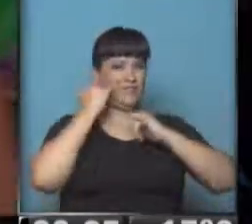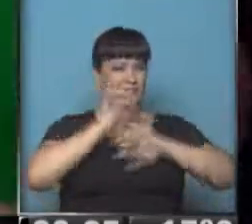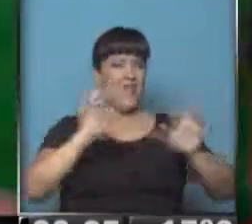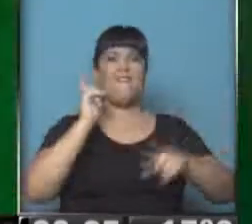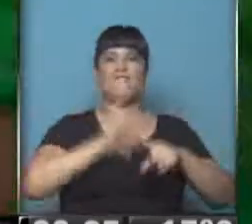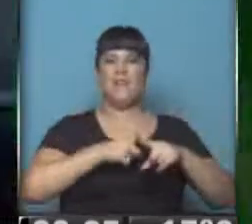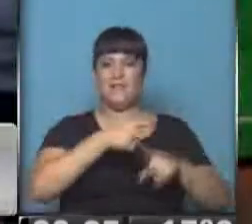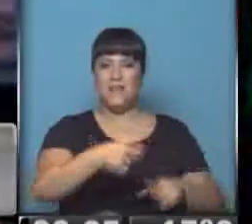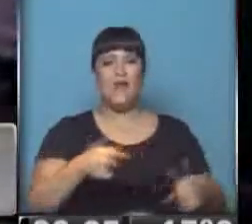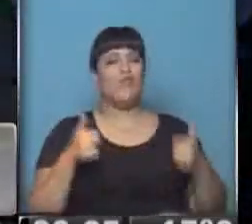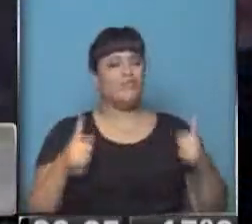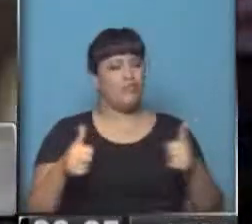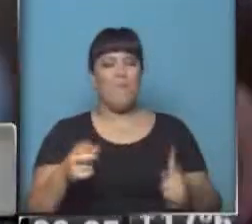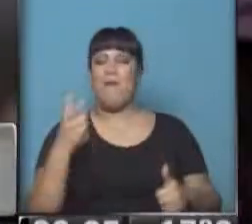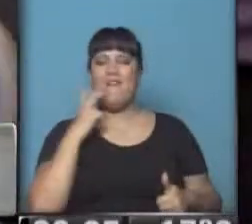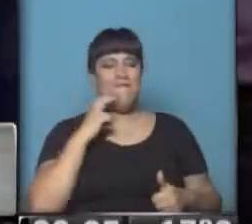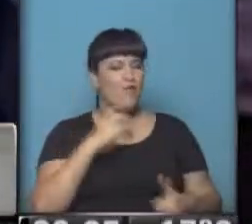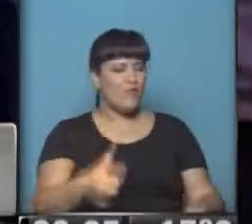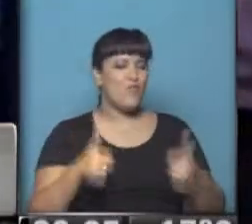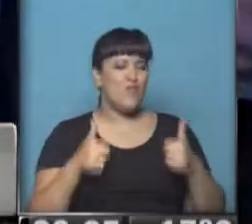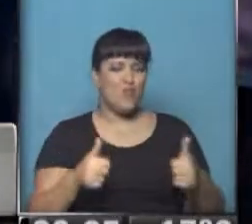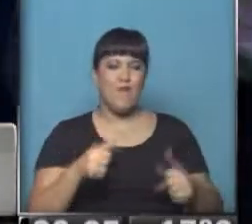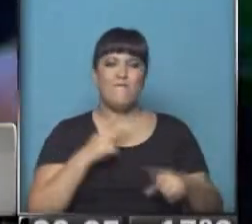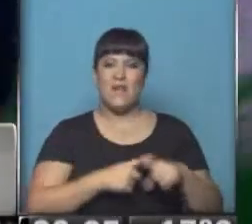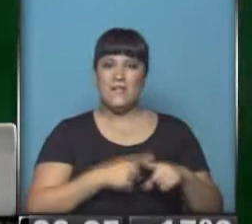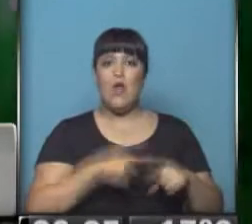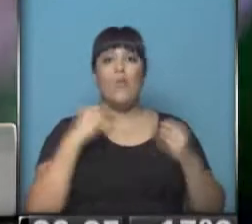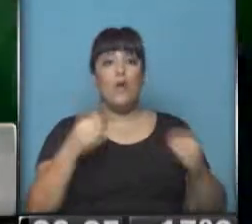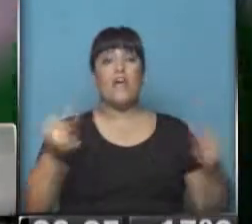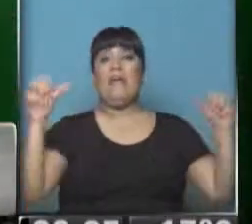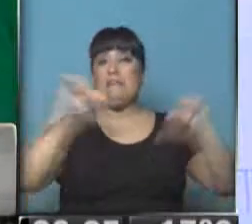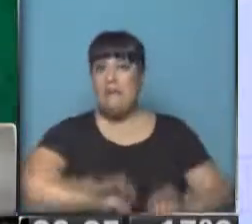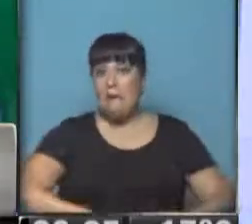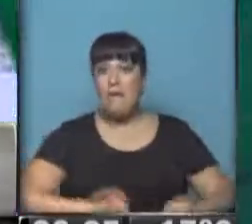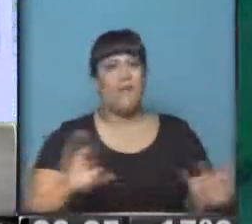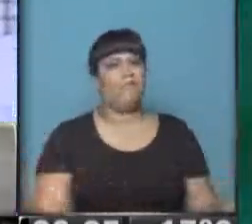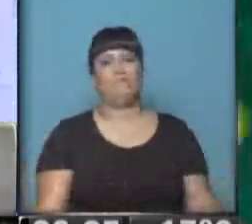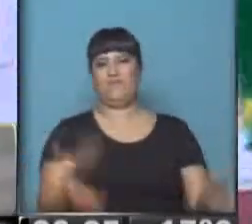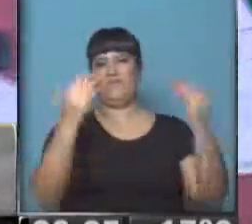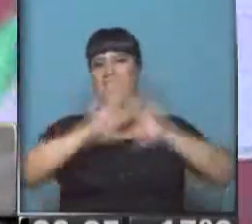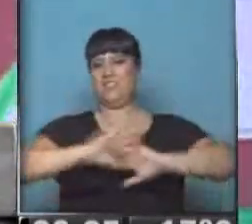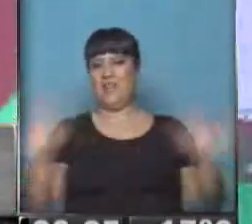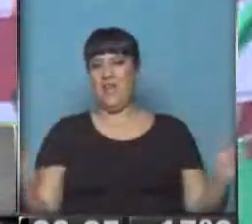un gran festejo para Ferro. ¿Por qué? Contame un poco. Porque levantaron la quiebra.